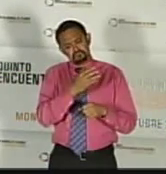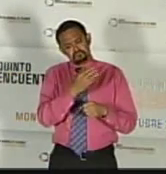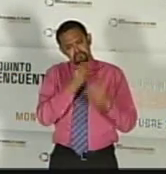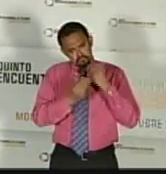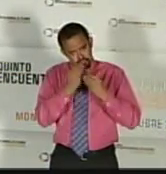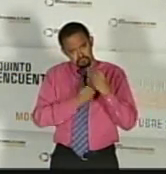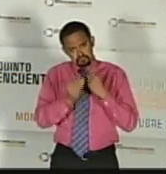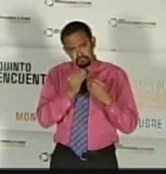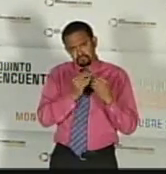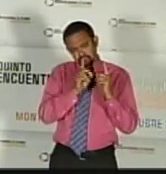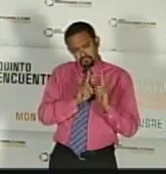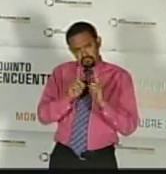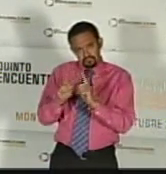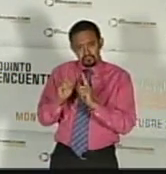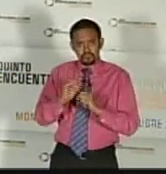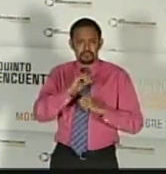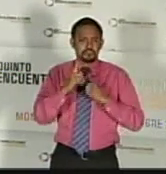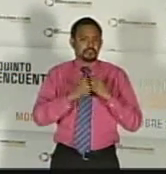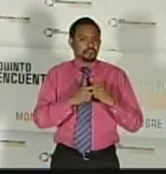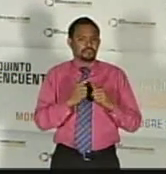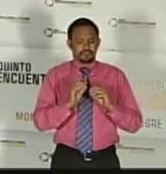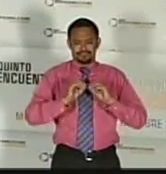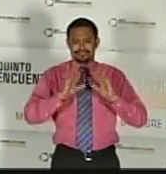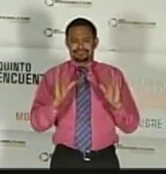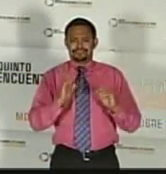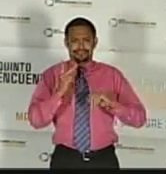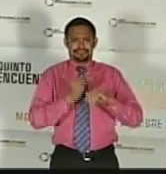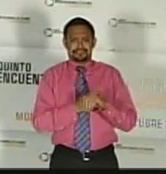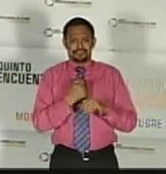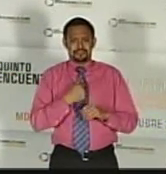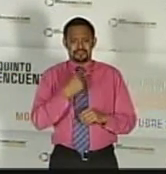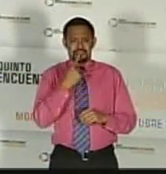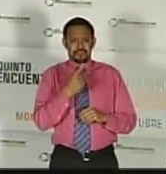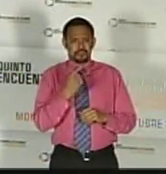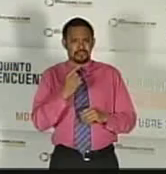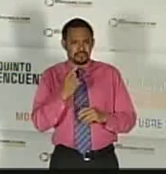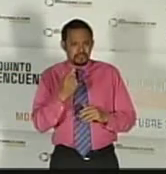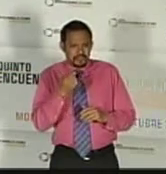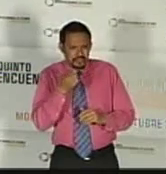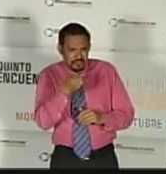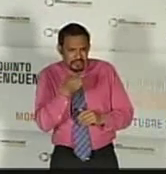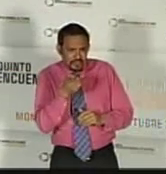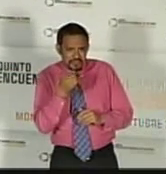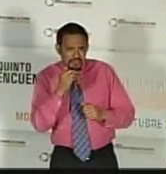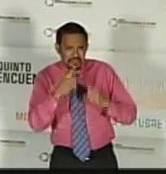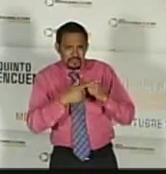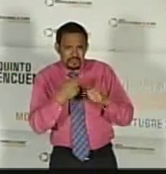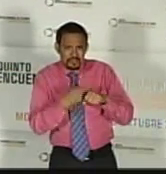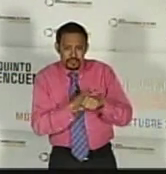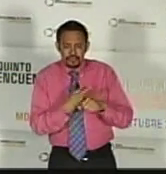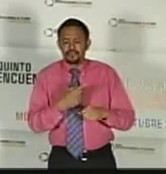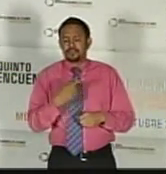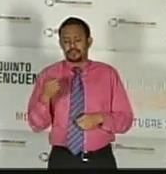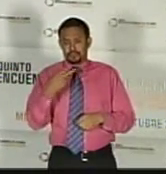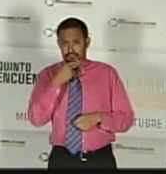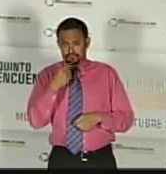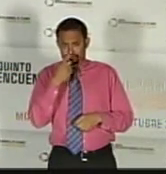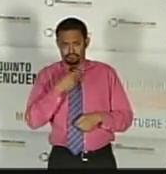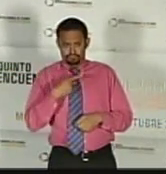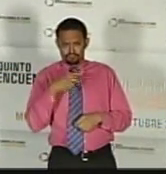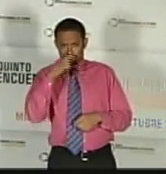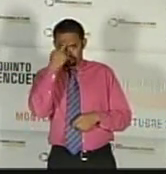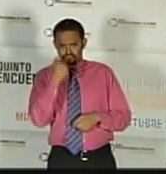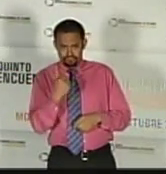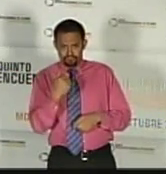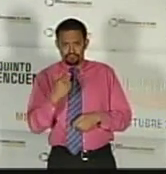que algo nuevo estaba sucediendo, algo grandioso, de lo cual yo era parte, y me dijo, tiene usted razón, jamás de los jamases